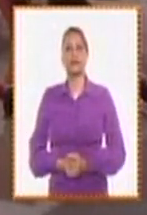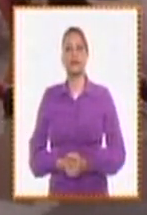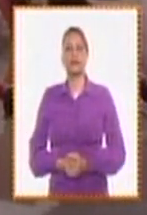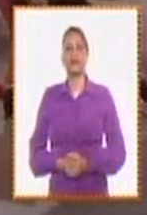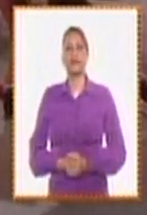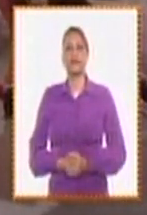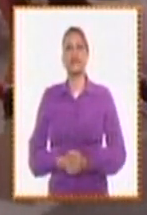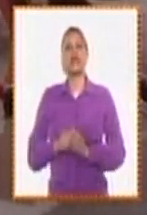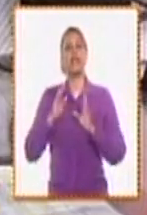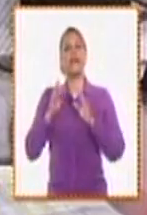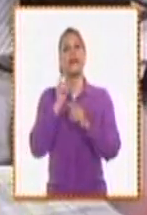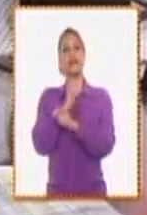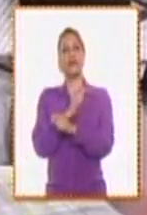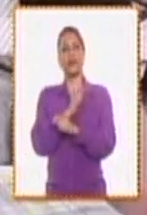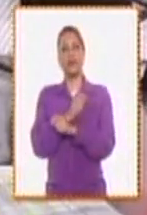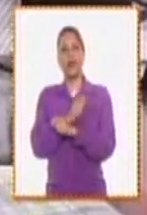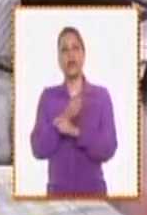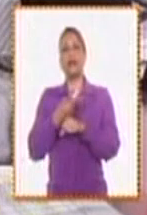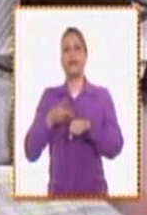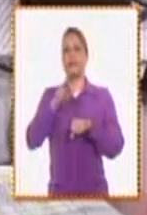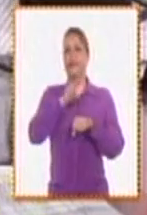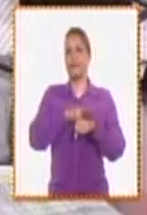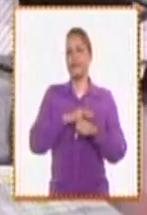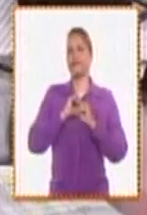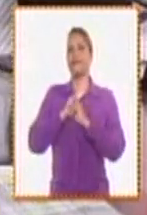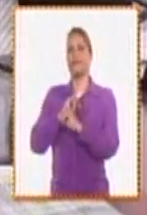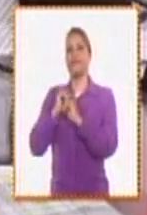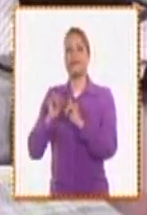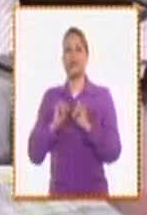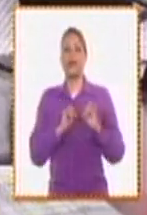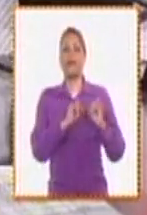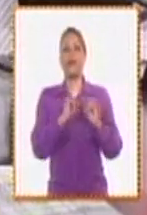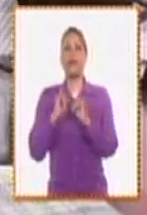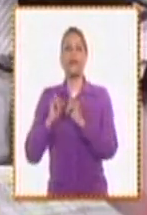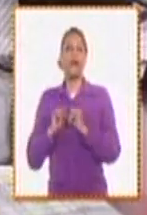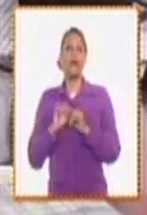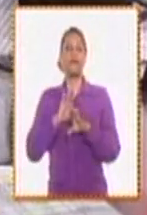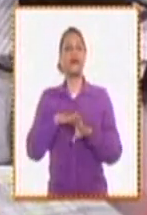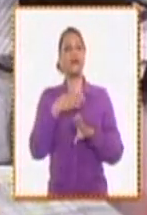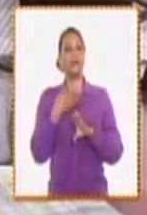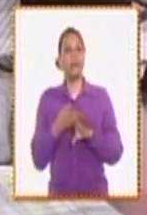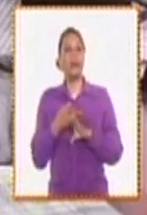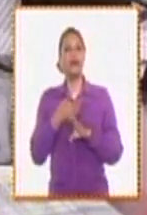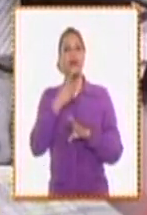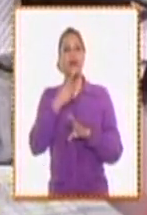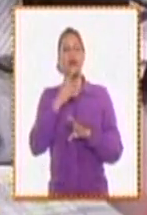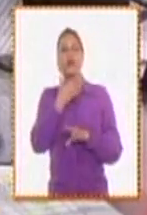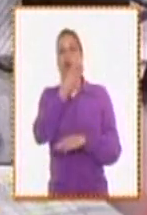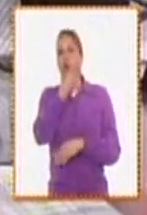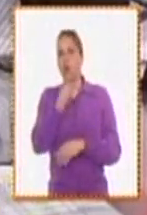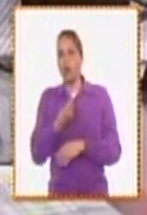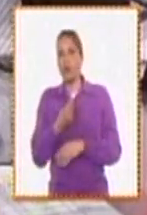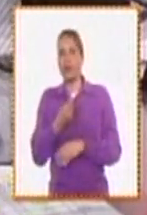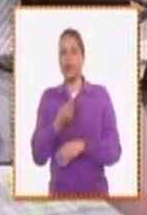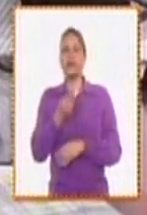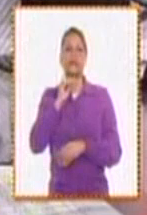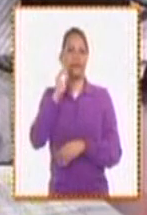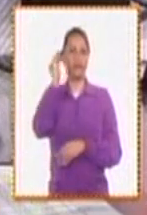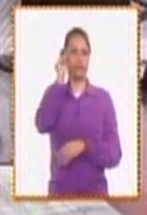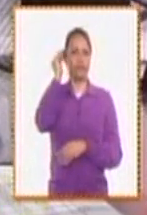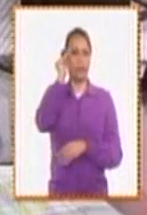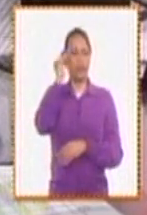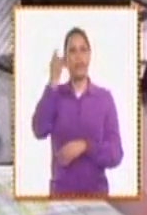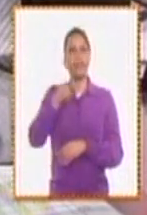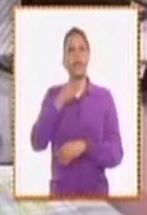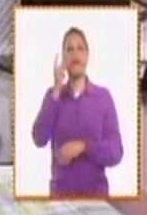de educar, de preparar, de informar para que puedan actuar conscientemente nuestros jóvenes. Es también seguir buscando